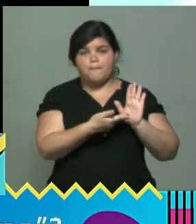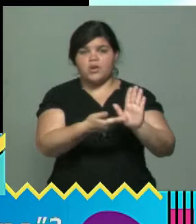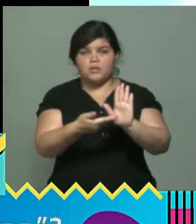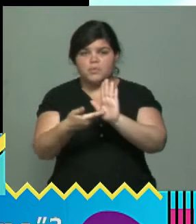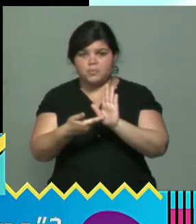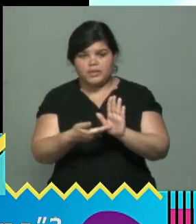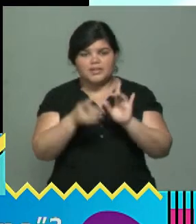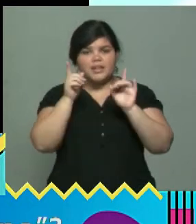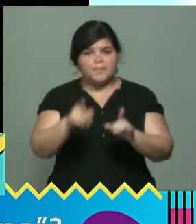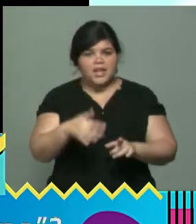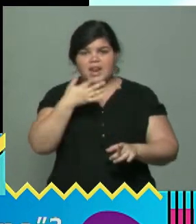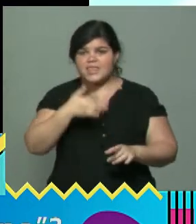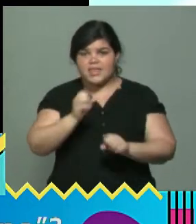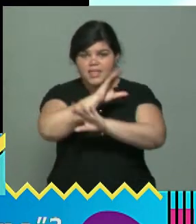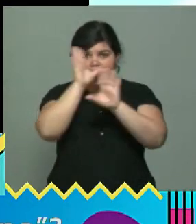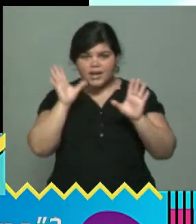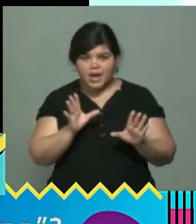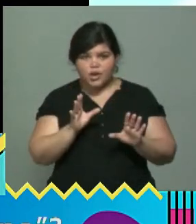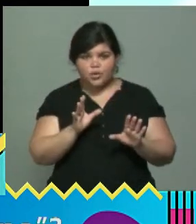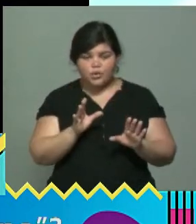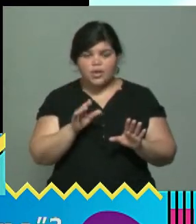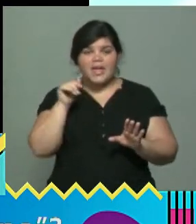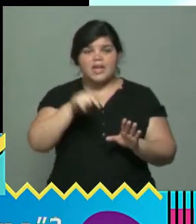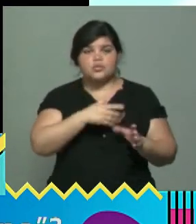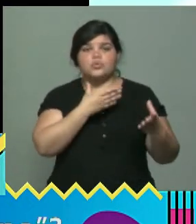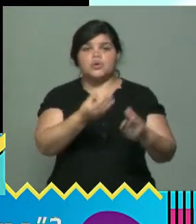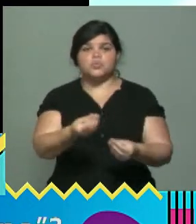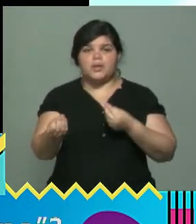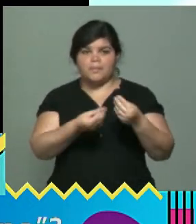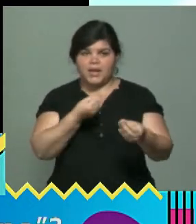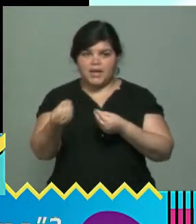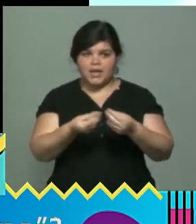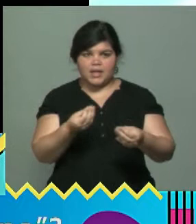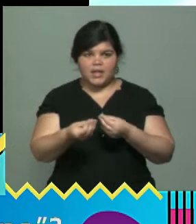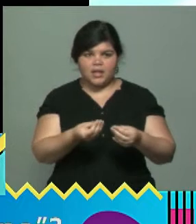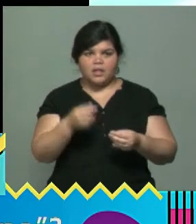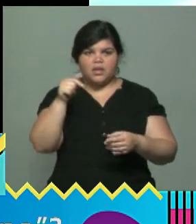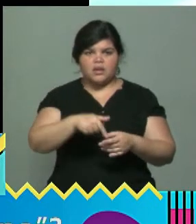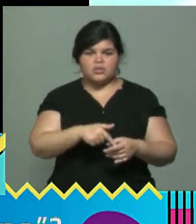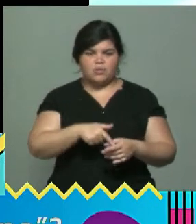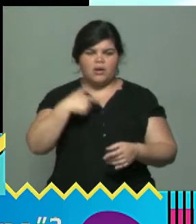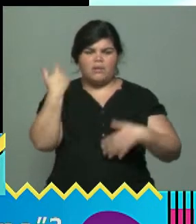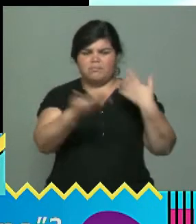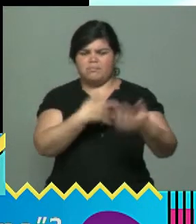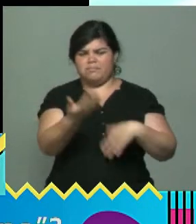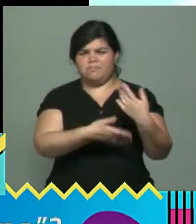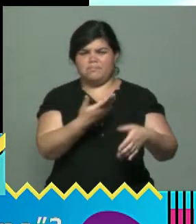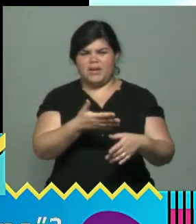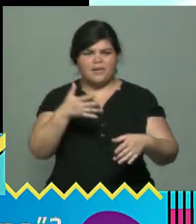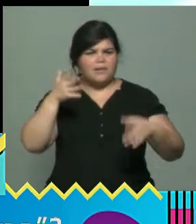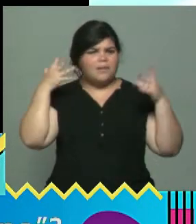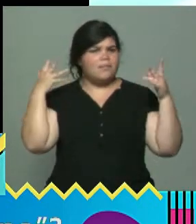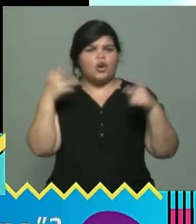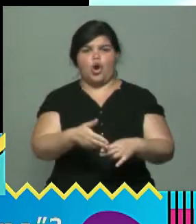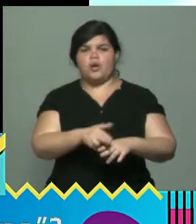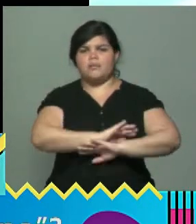puede actuar lo antes posible para poder romper y cortar con ese acto abusivo hacia las niñas, los niños